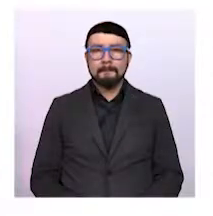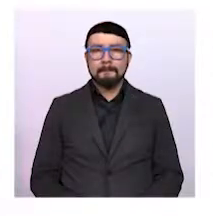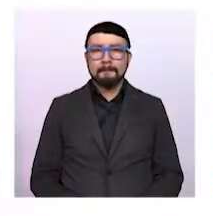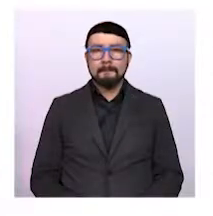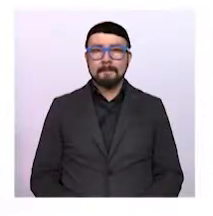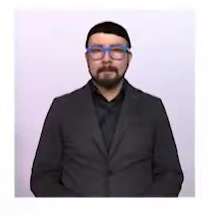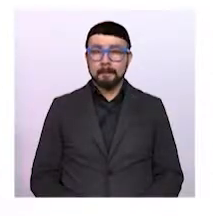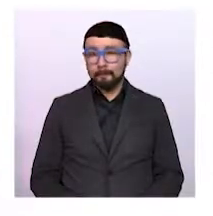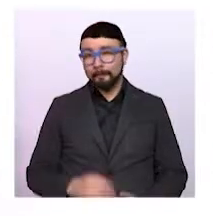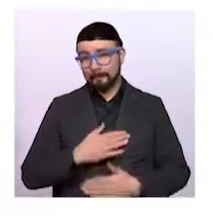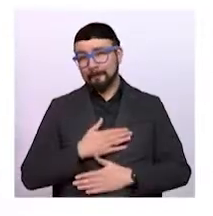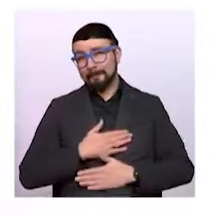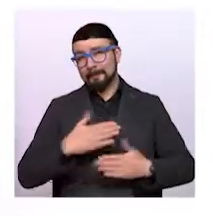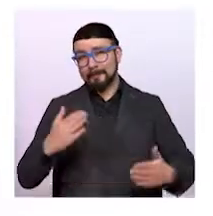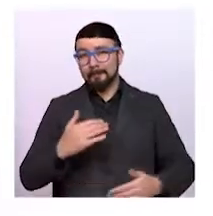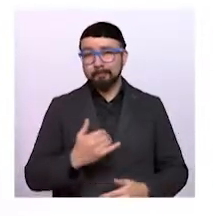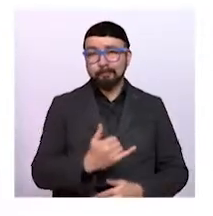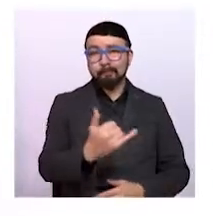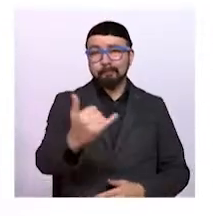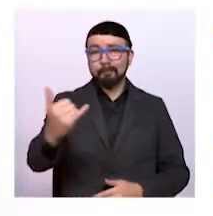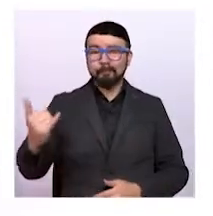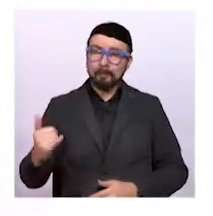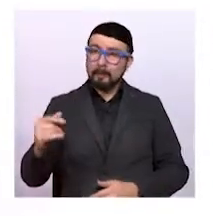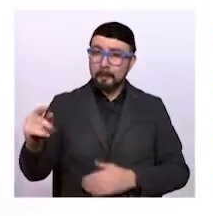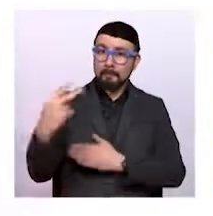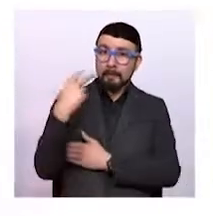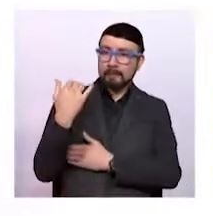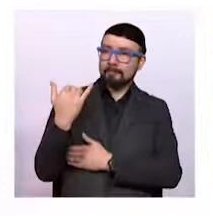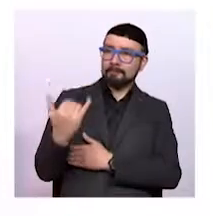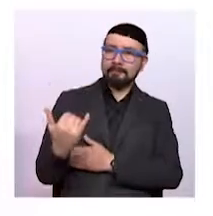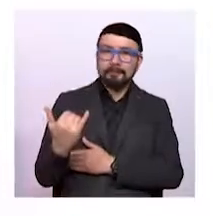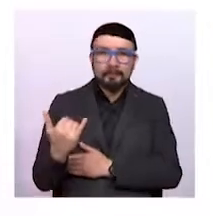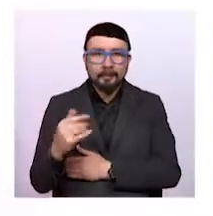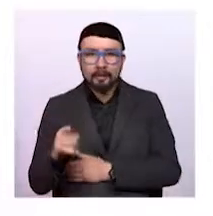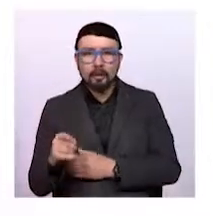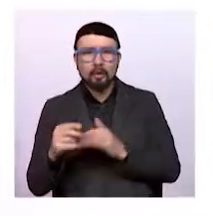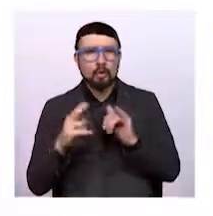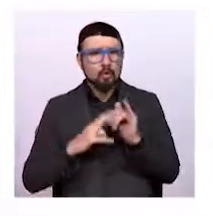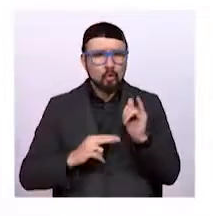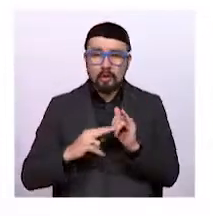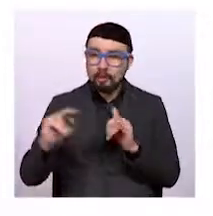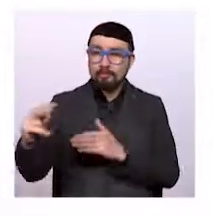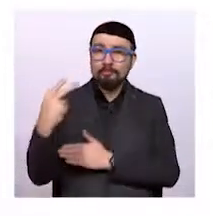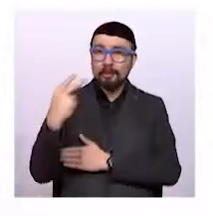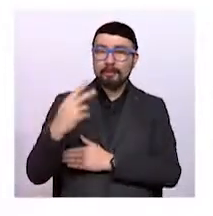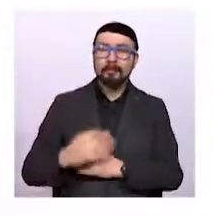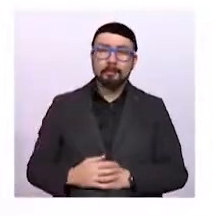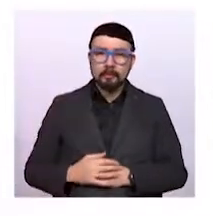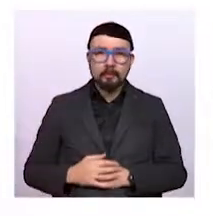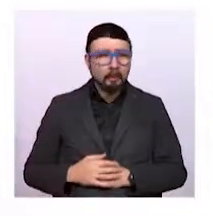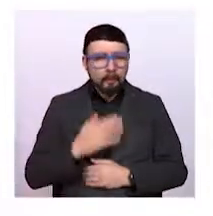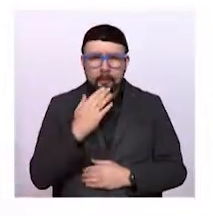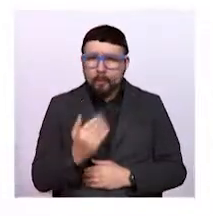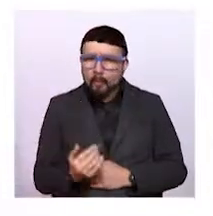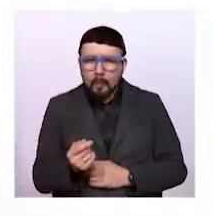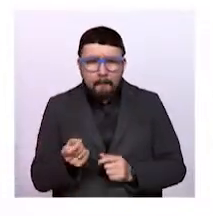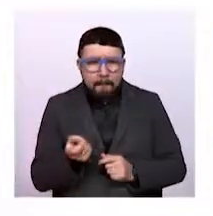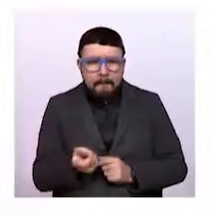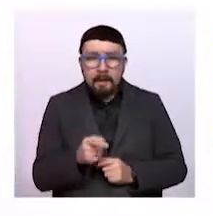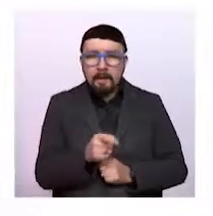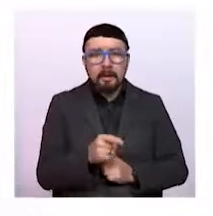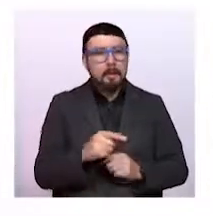saludamos a todas las personas que nos están viendo a través de youtube en estos cortos vídeos donde explicamos